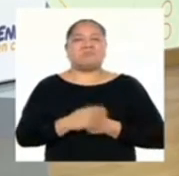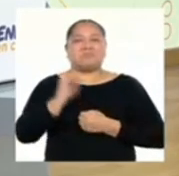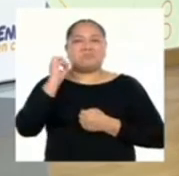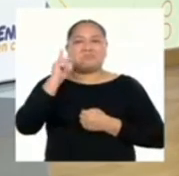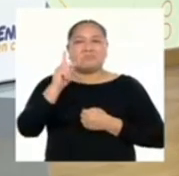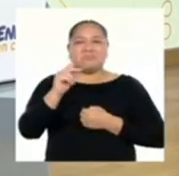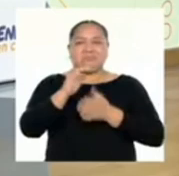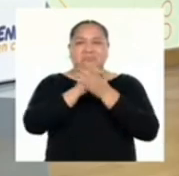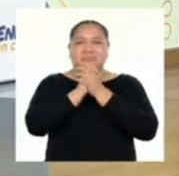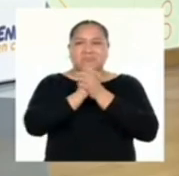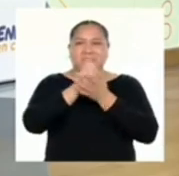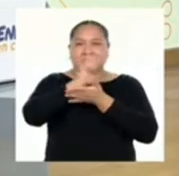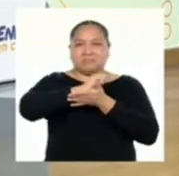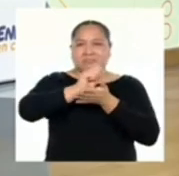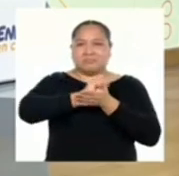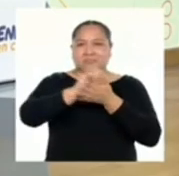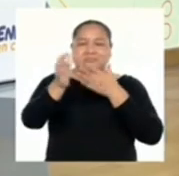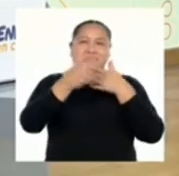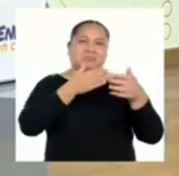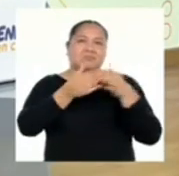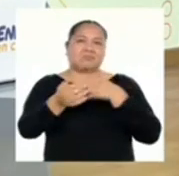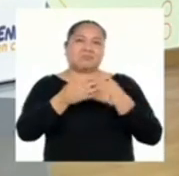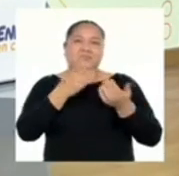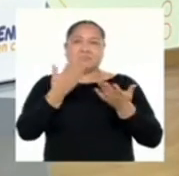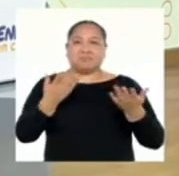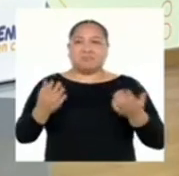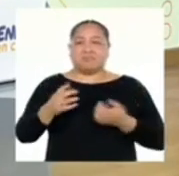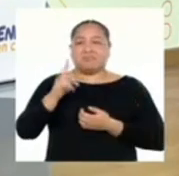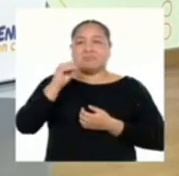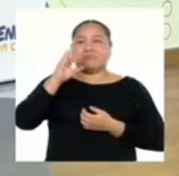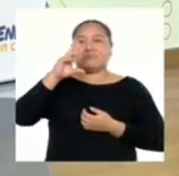amigas y amigos, escríbanos para cualquier cosa a